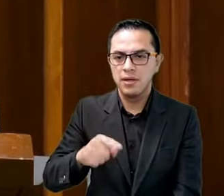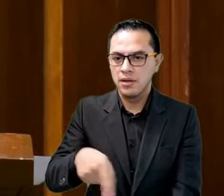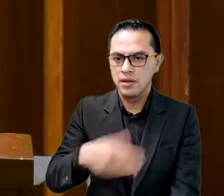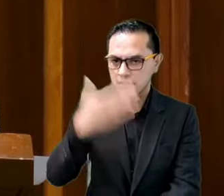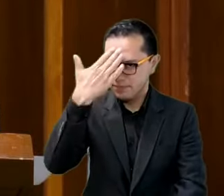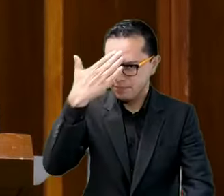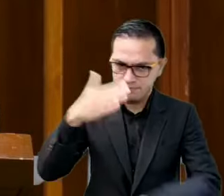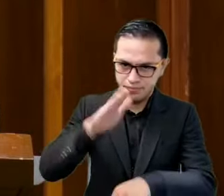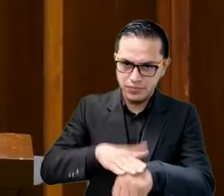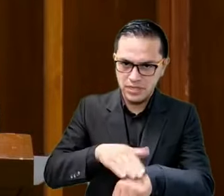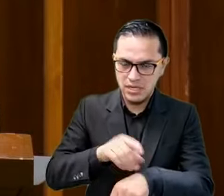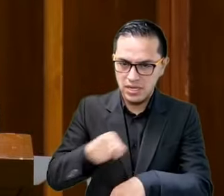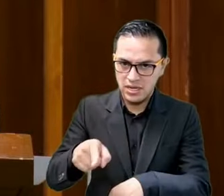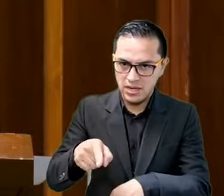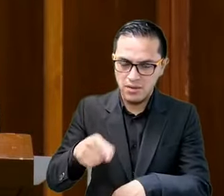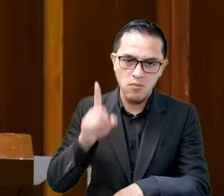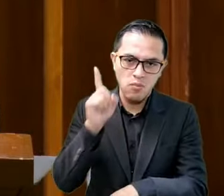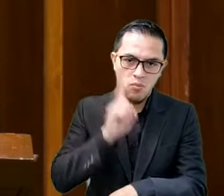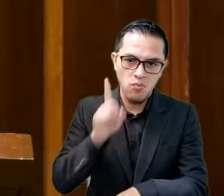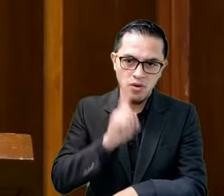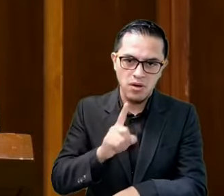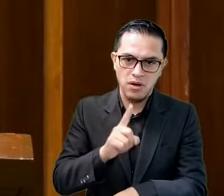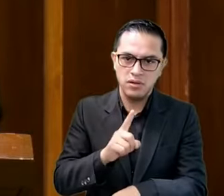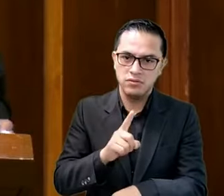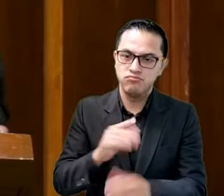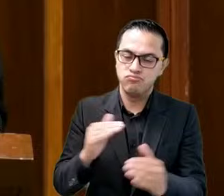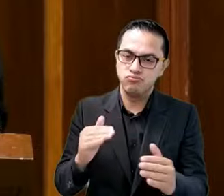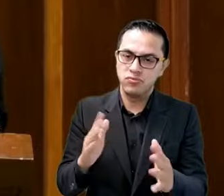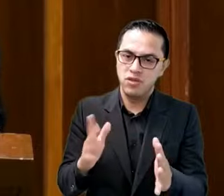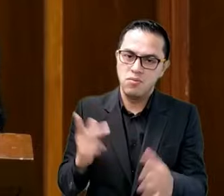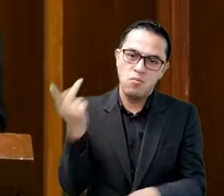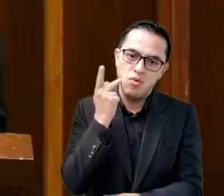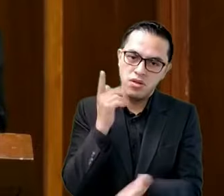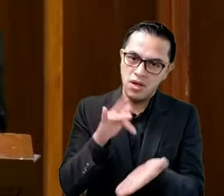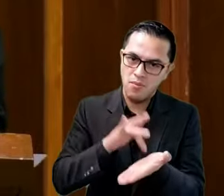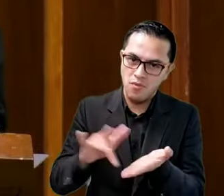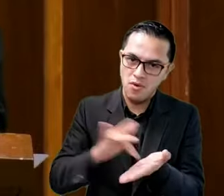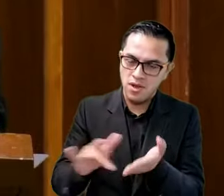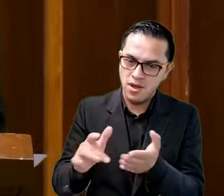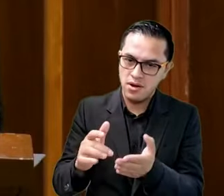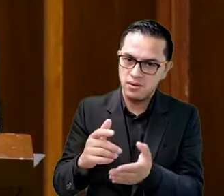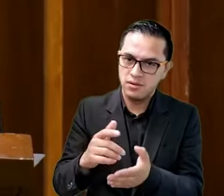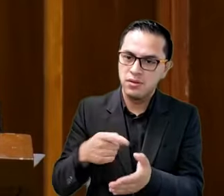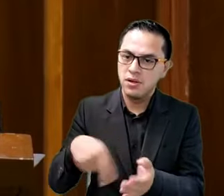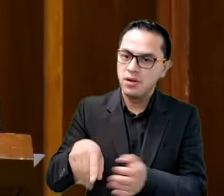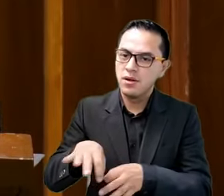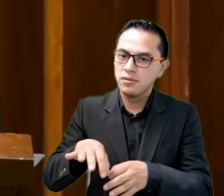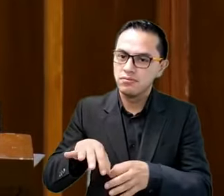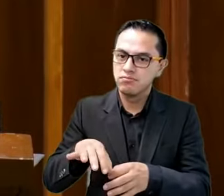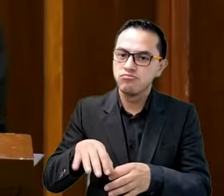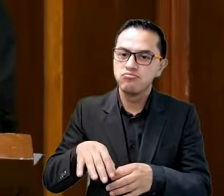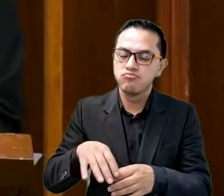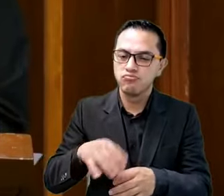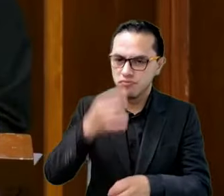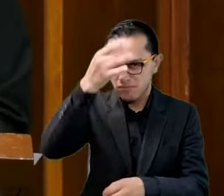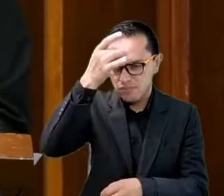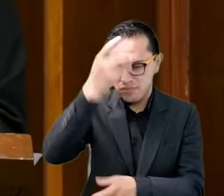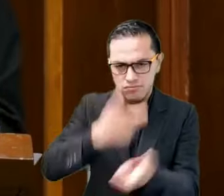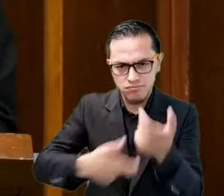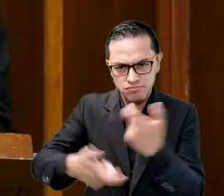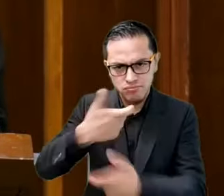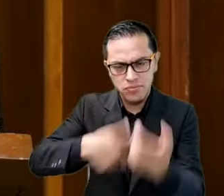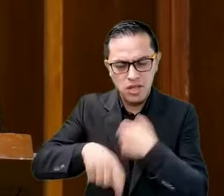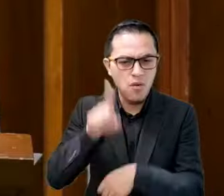economista mujer protagonista de la transformación en México declarar